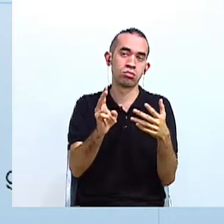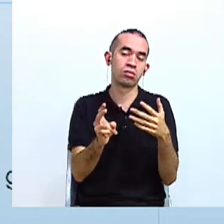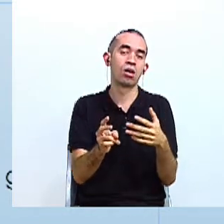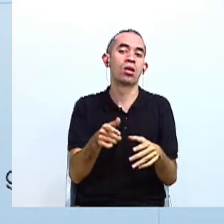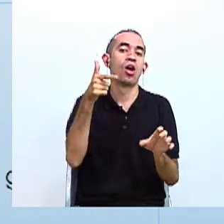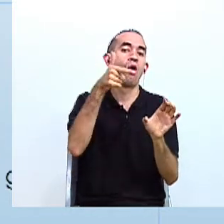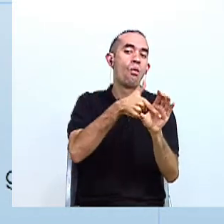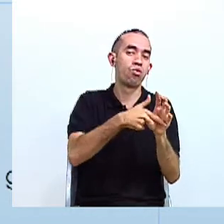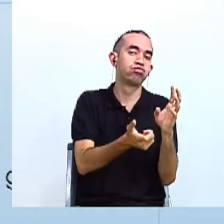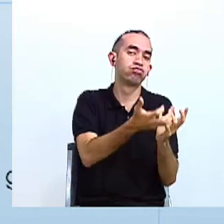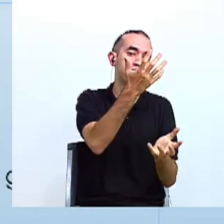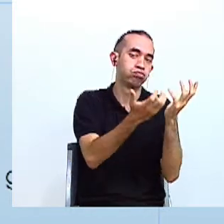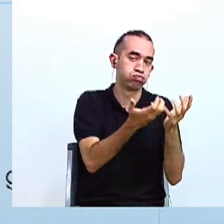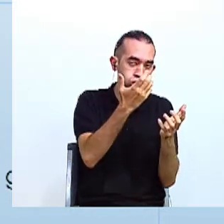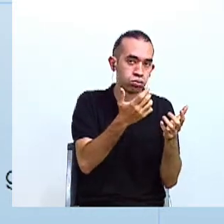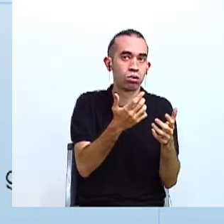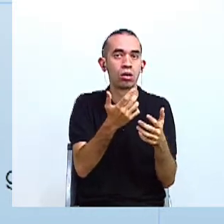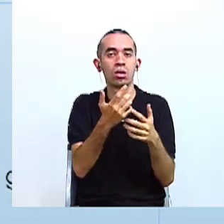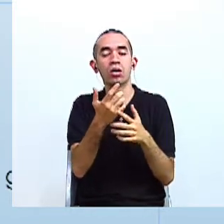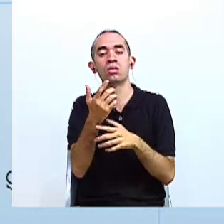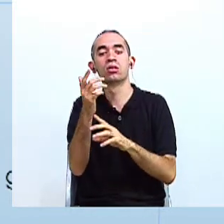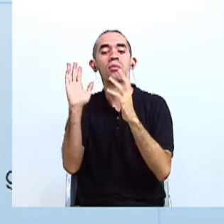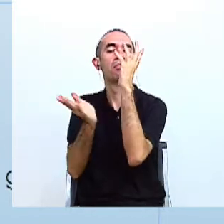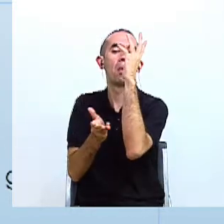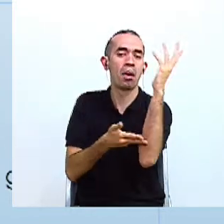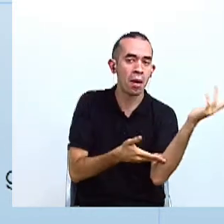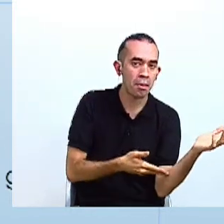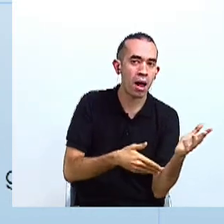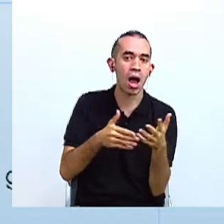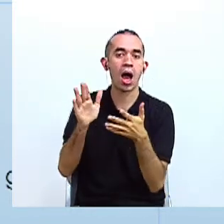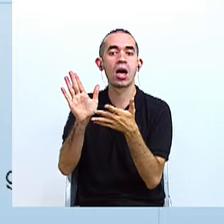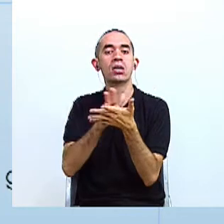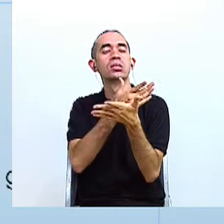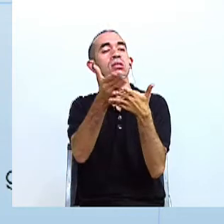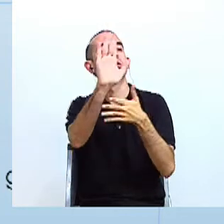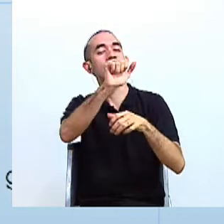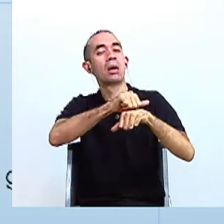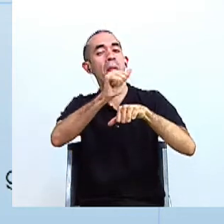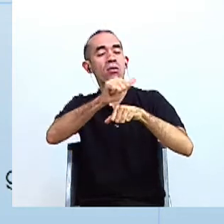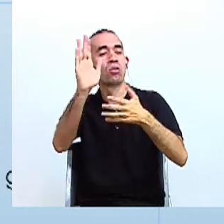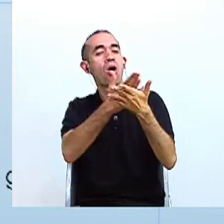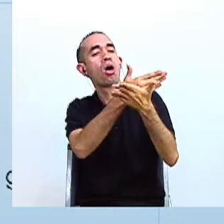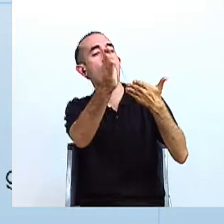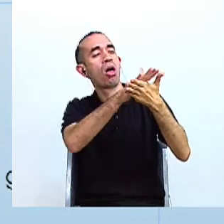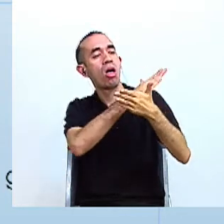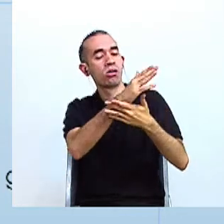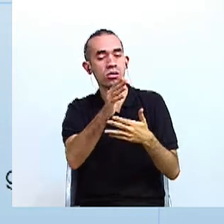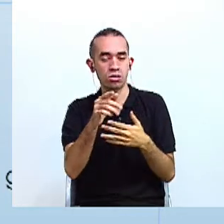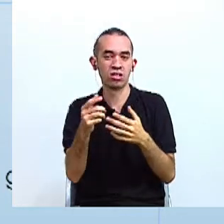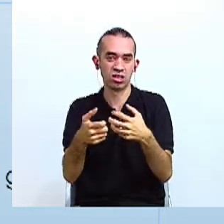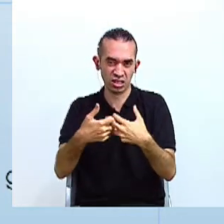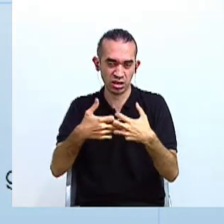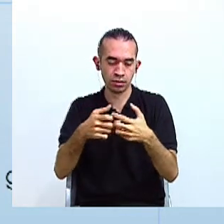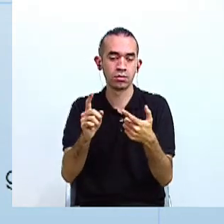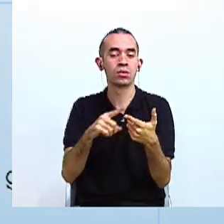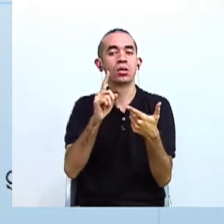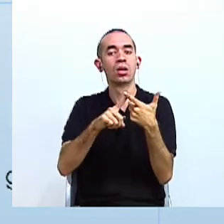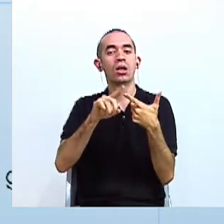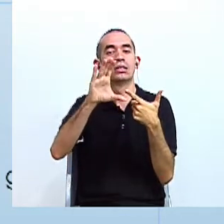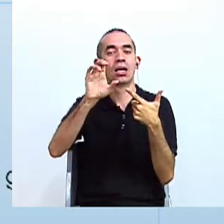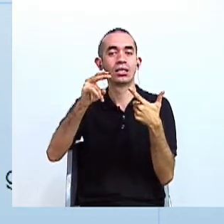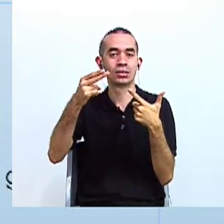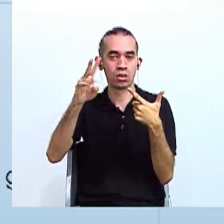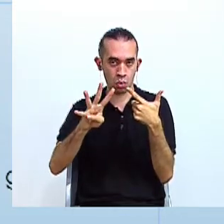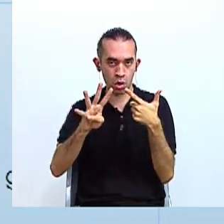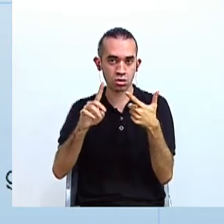combustibles fósiles, por la deforestación, por la producción de cemento. En segundo lugar, el gas metano, como dijimos, por los aerosoles,